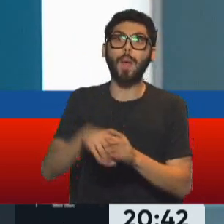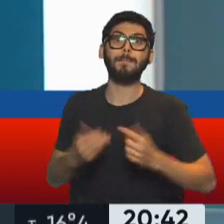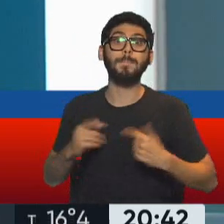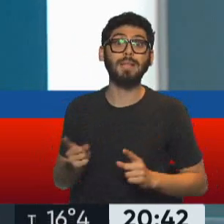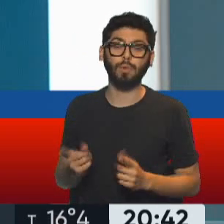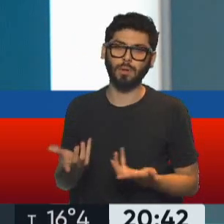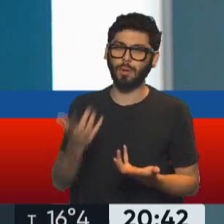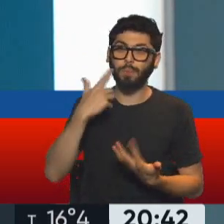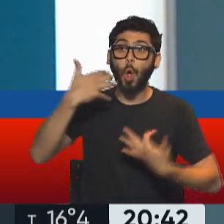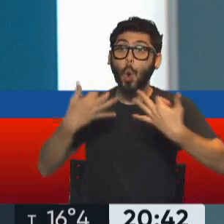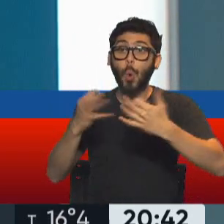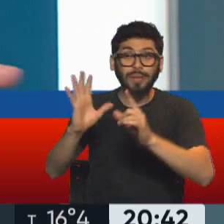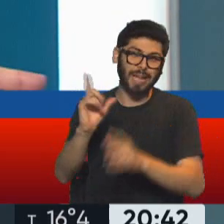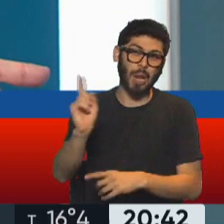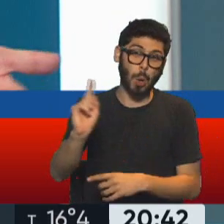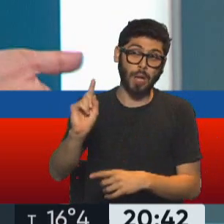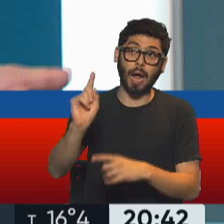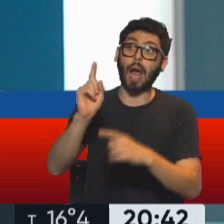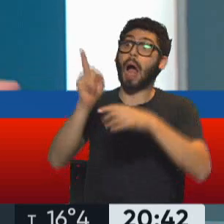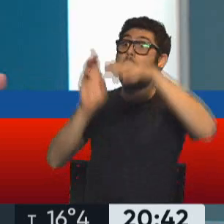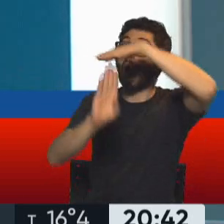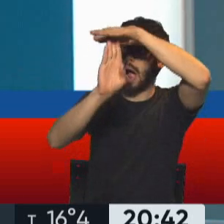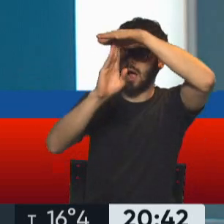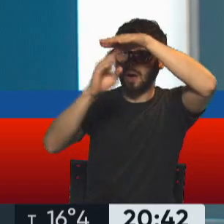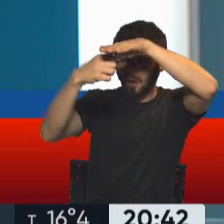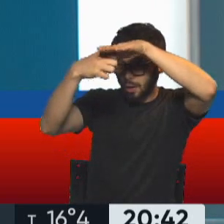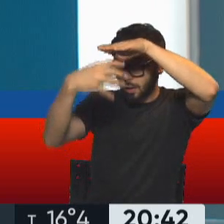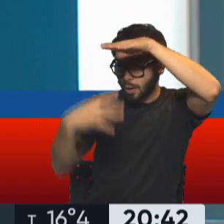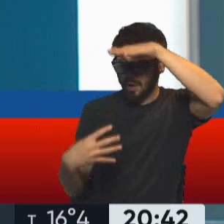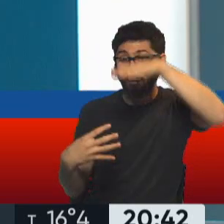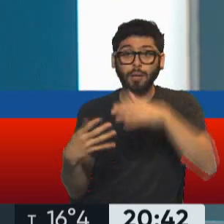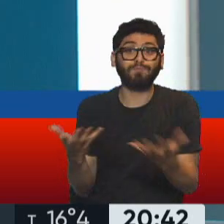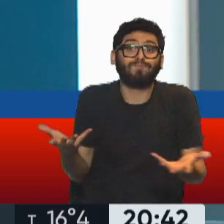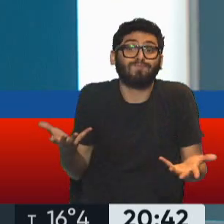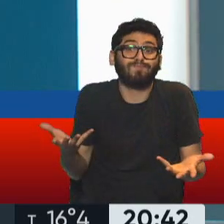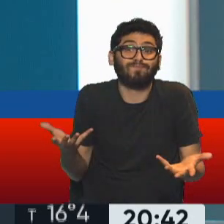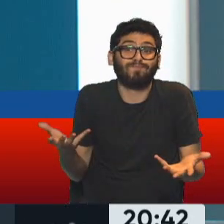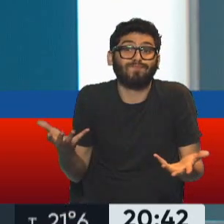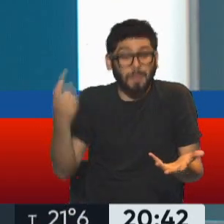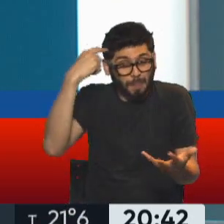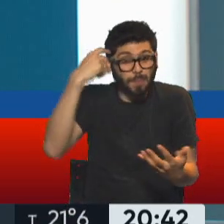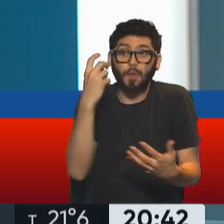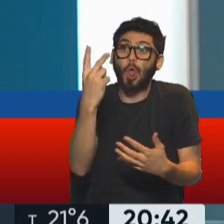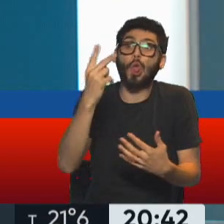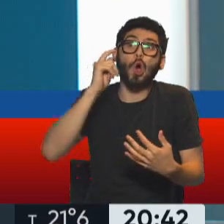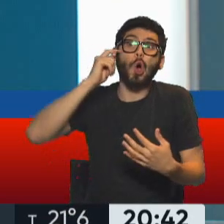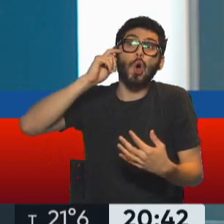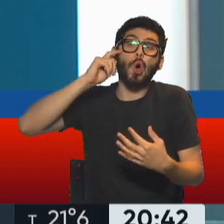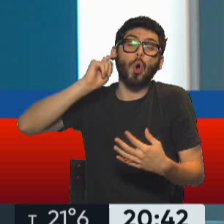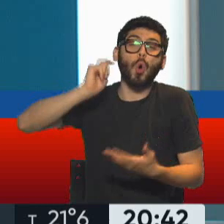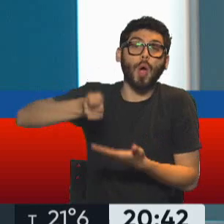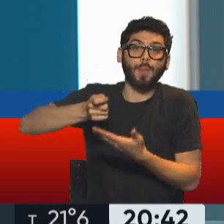de todo lo que está debajo de eso? Es una pregunta. ¿Qué puede pasar si los dos jueces que son presidente